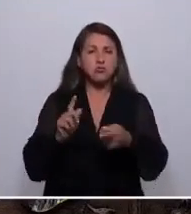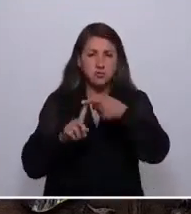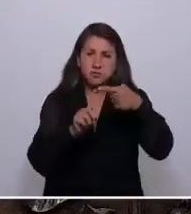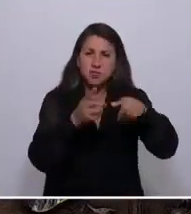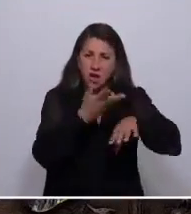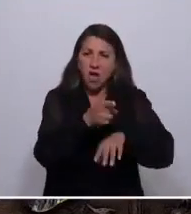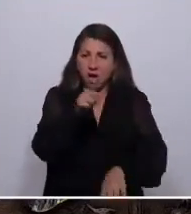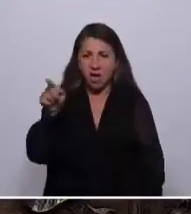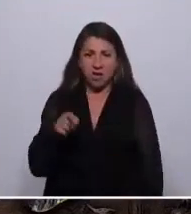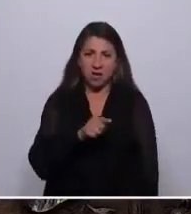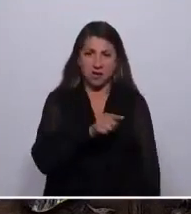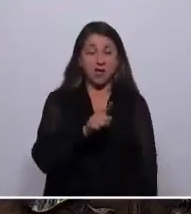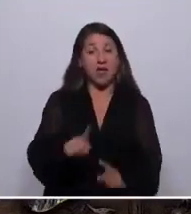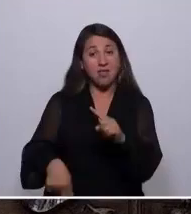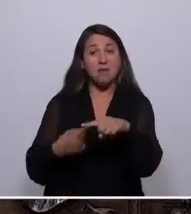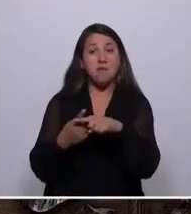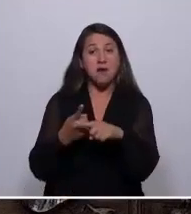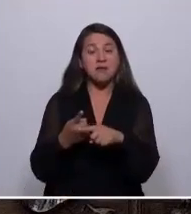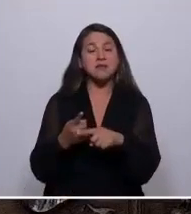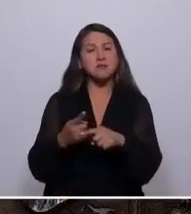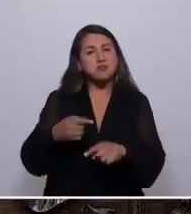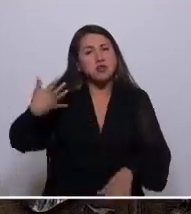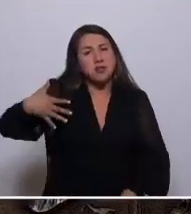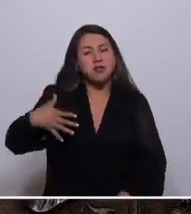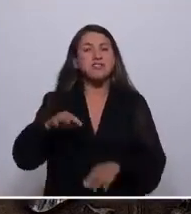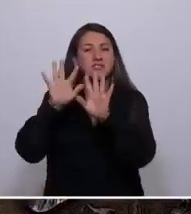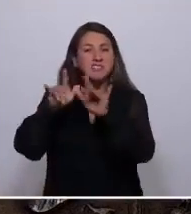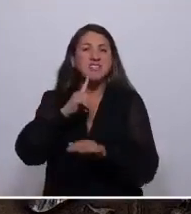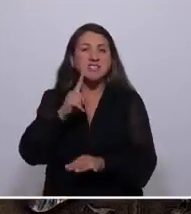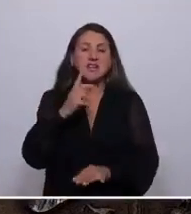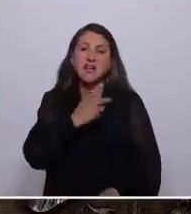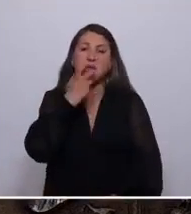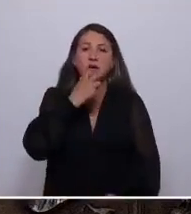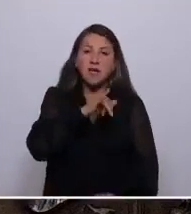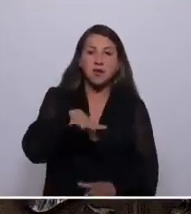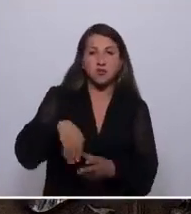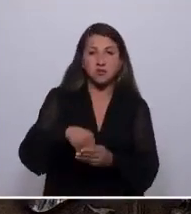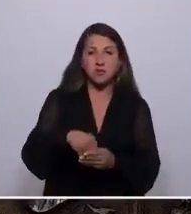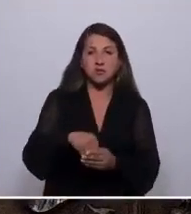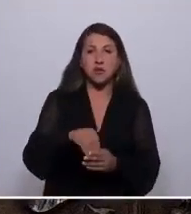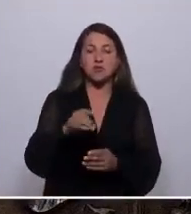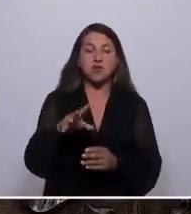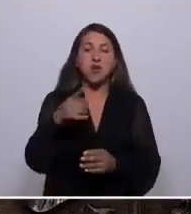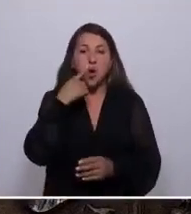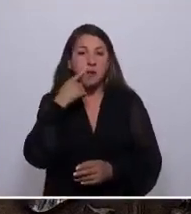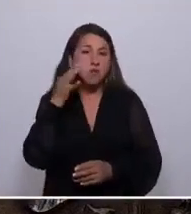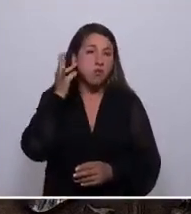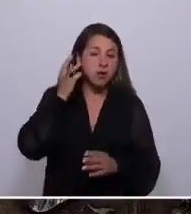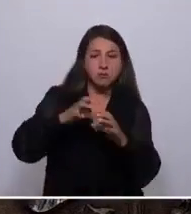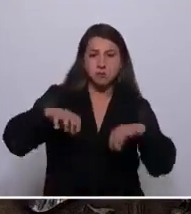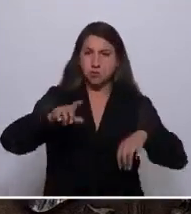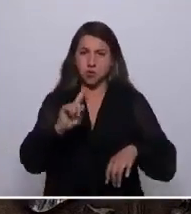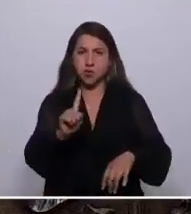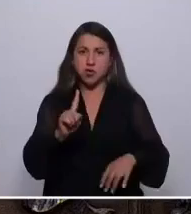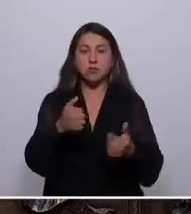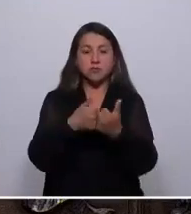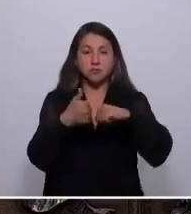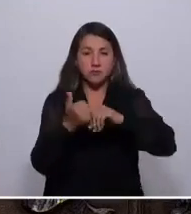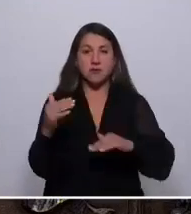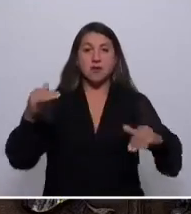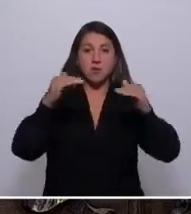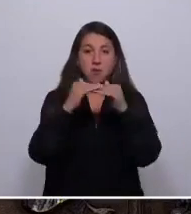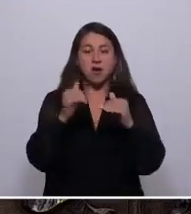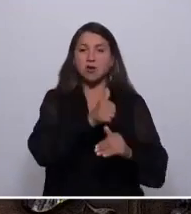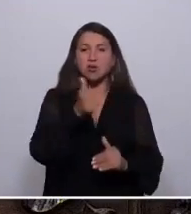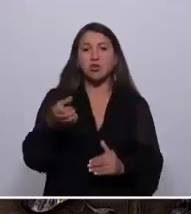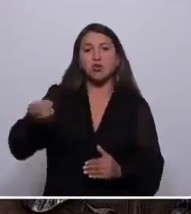participación. Además, es imperioso que sea redactado con un lenguaje inclusivo y no sexista. Hay que consagrar la paridad en los cargos a todo